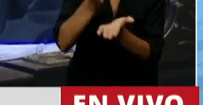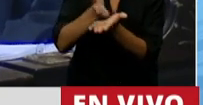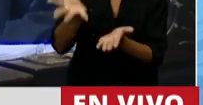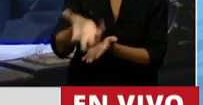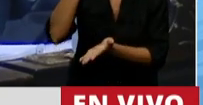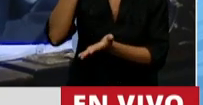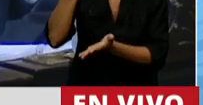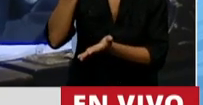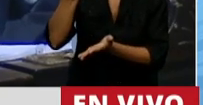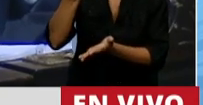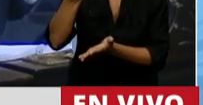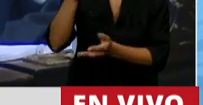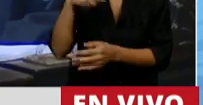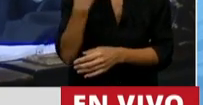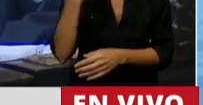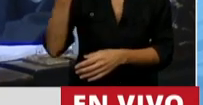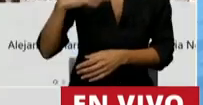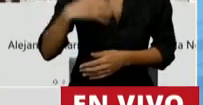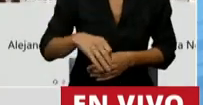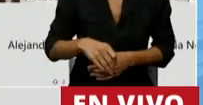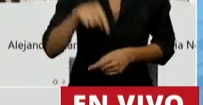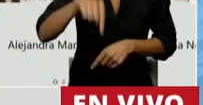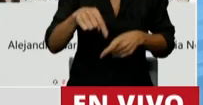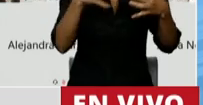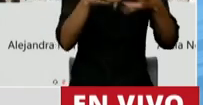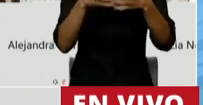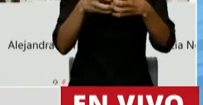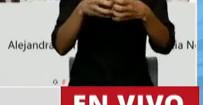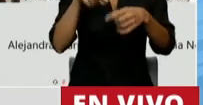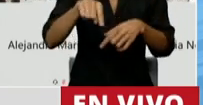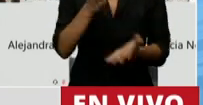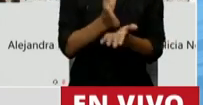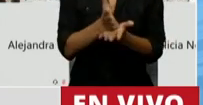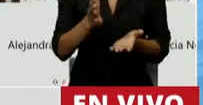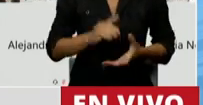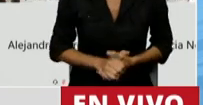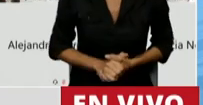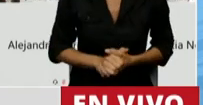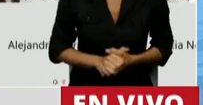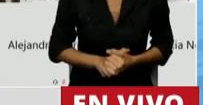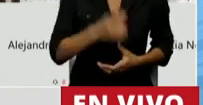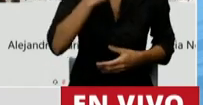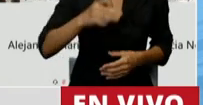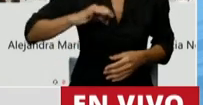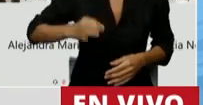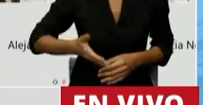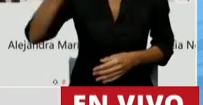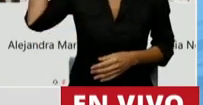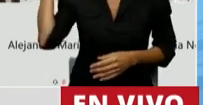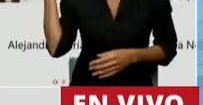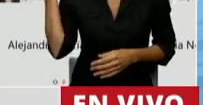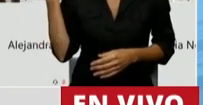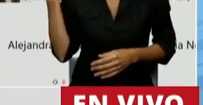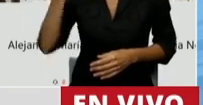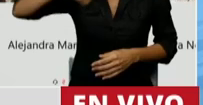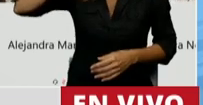haciendo hoy. Y esto es hacia donde nos trae este debate. Y fue hace 100 años atrás, cuando en